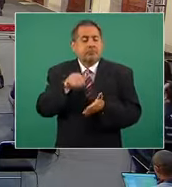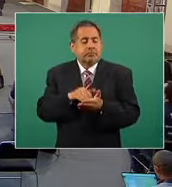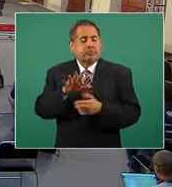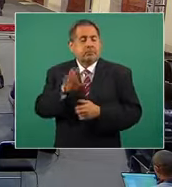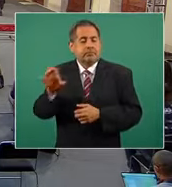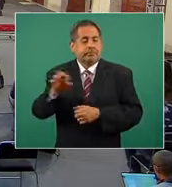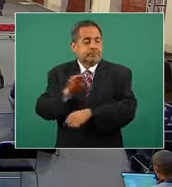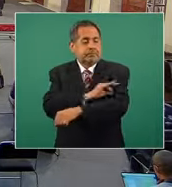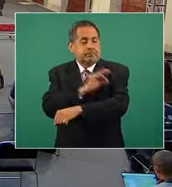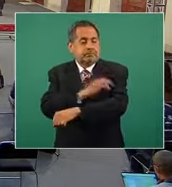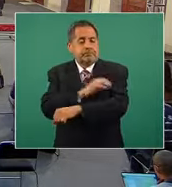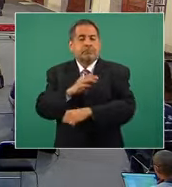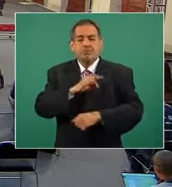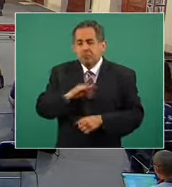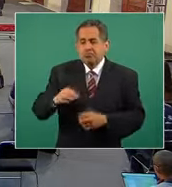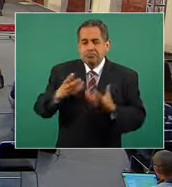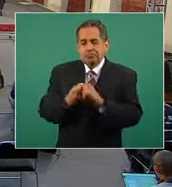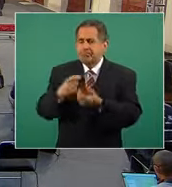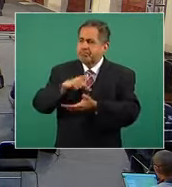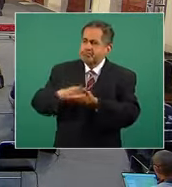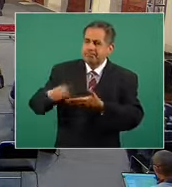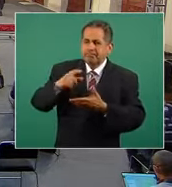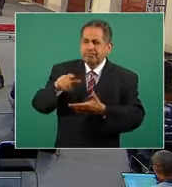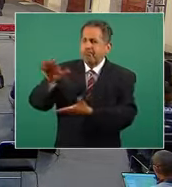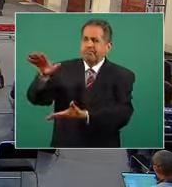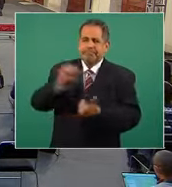1,037,500 vacunas de Pfizer.